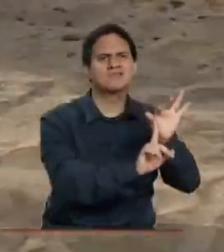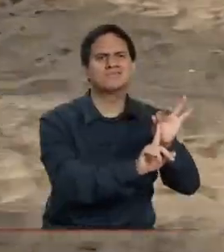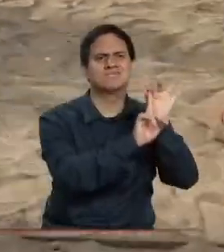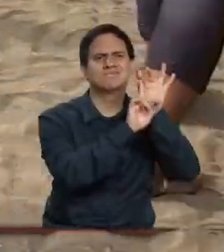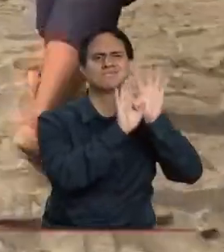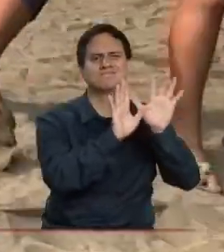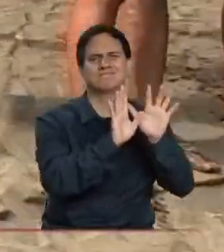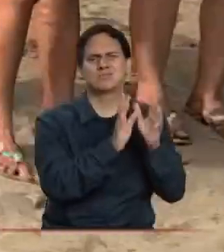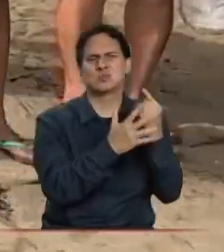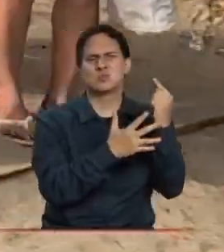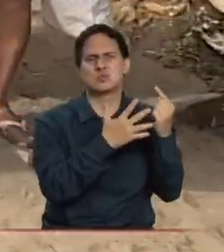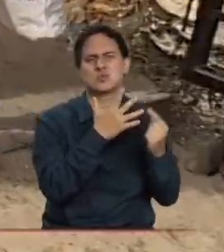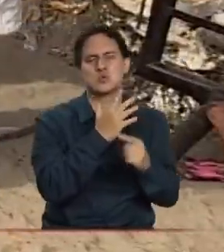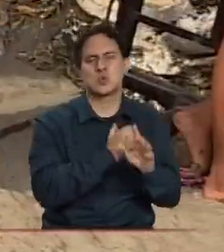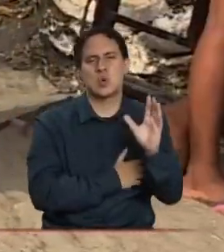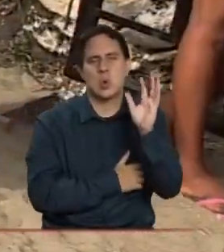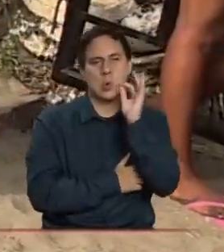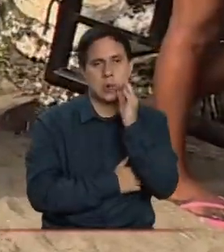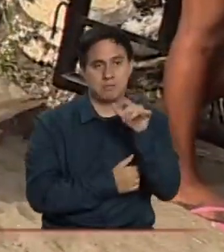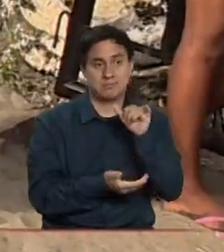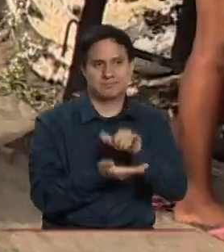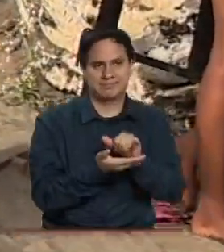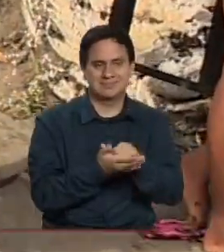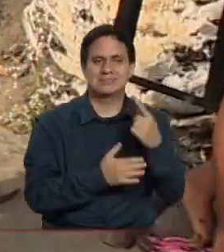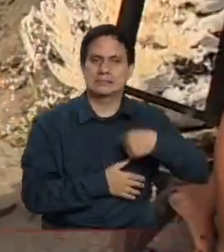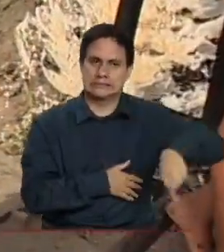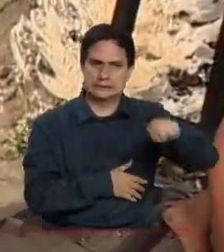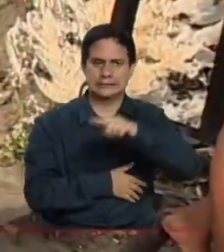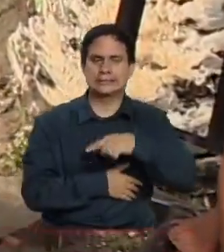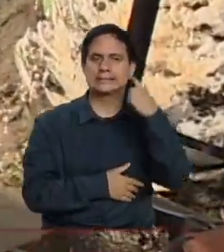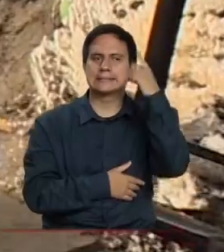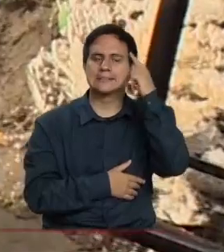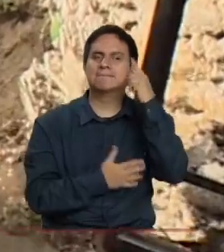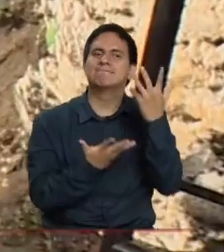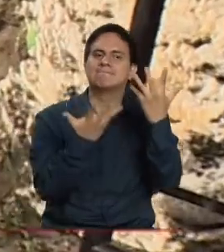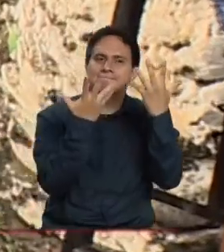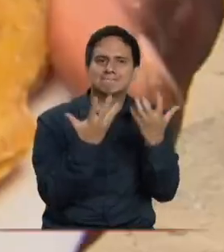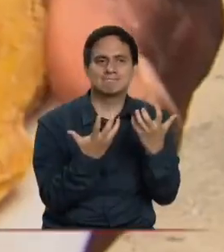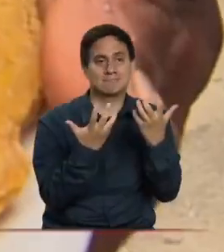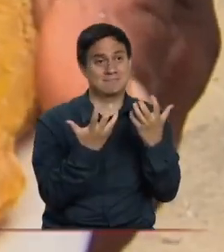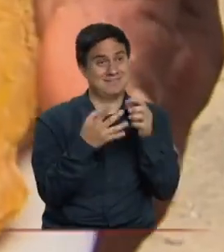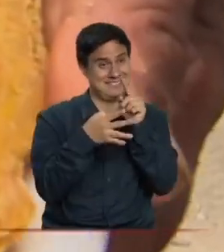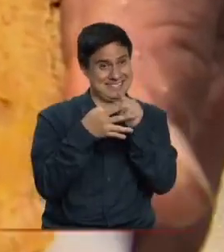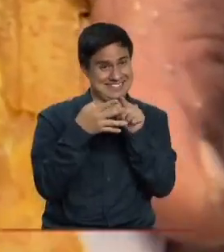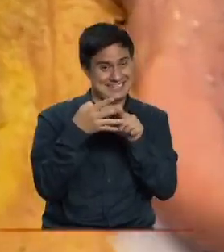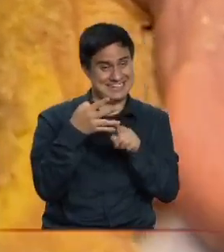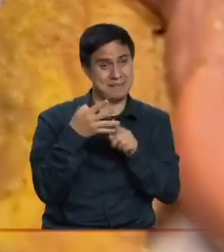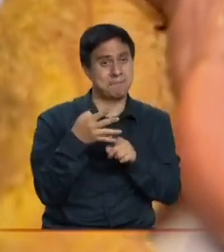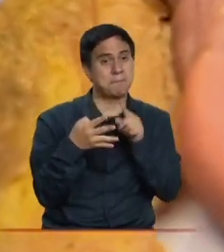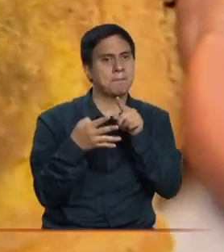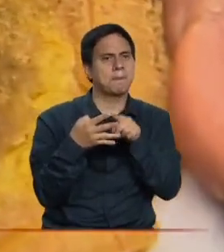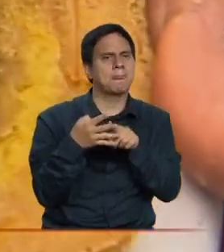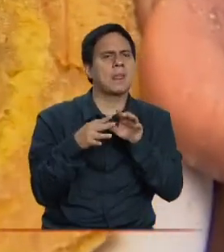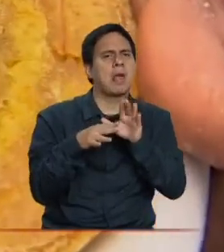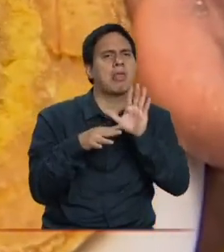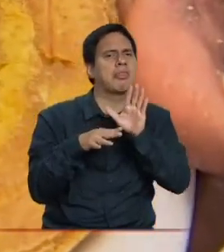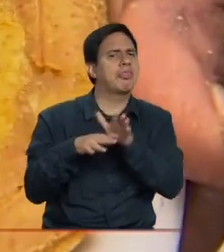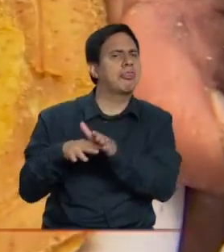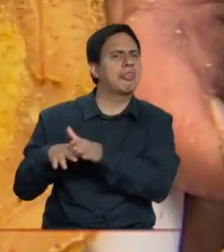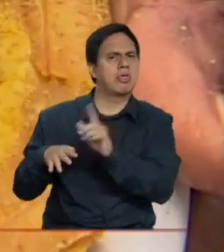grandes objetivos que tiene la fundación conociendo es rescatar salvaguardar y sobre todo